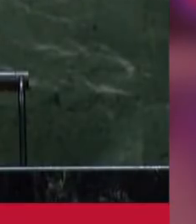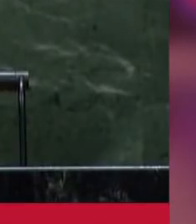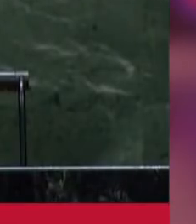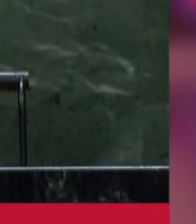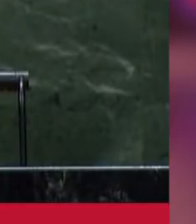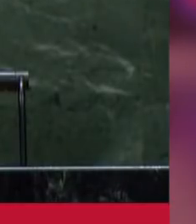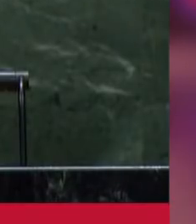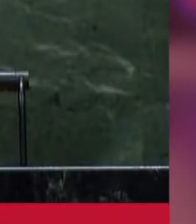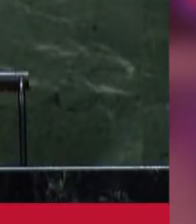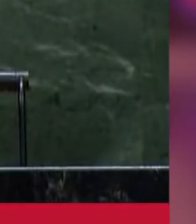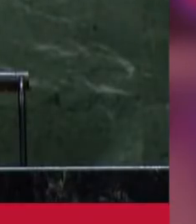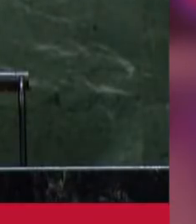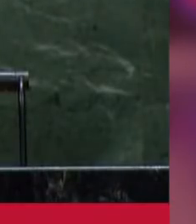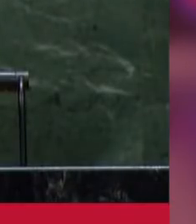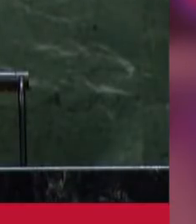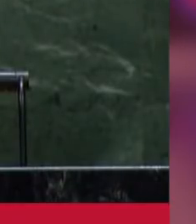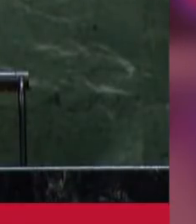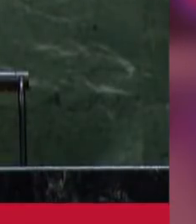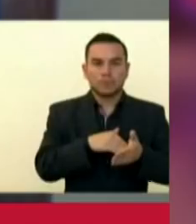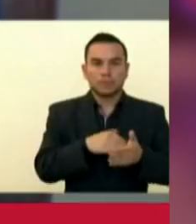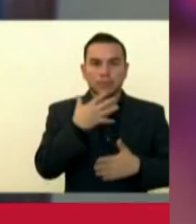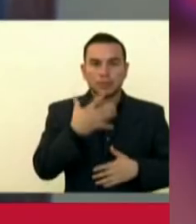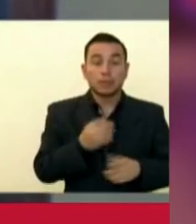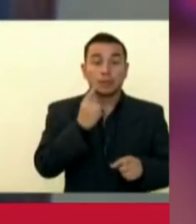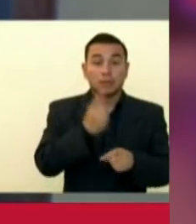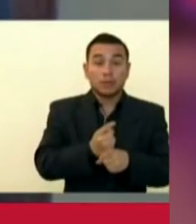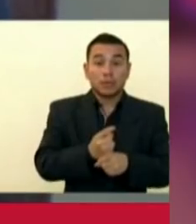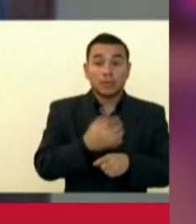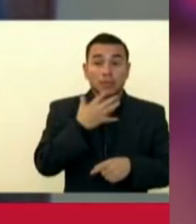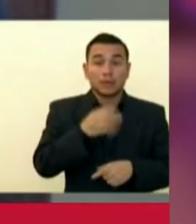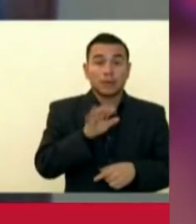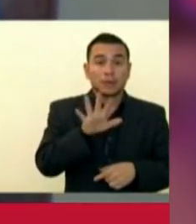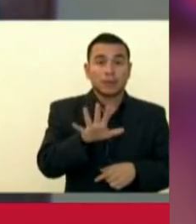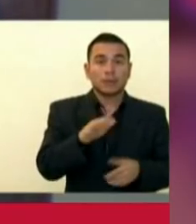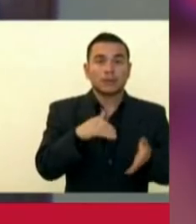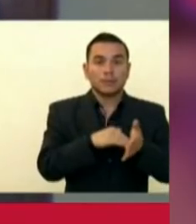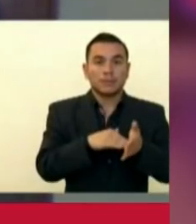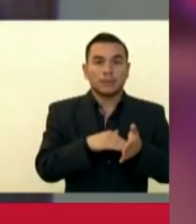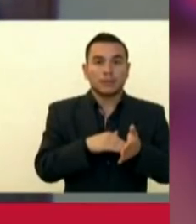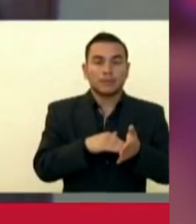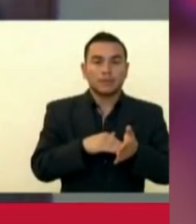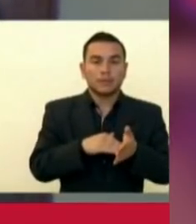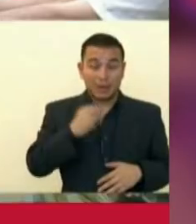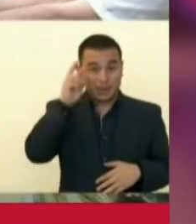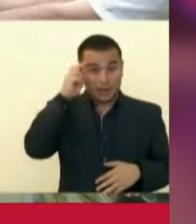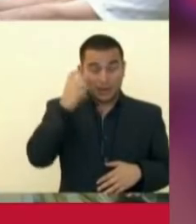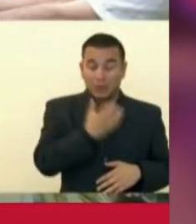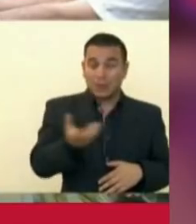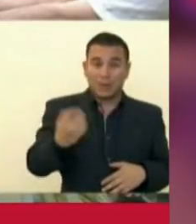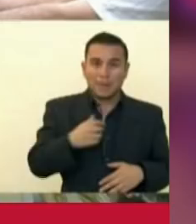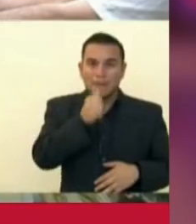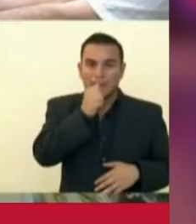asumiendo que esta metáfora de estar en guerra contra el virus es casi una, no es metáfora, sino